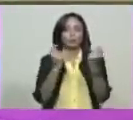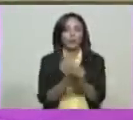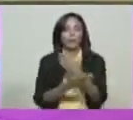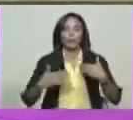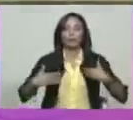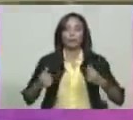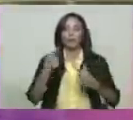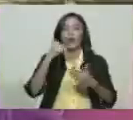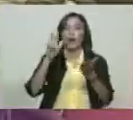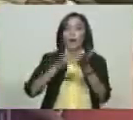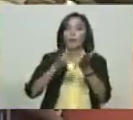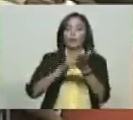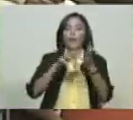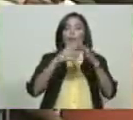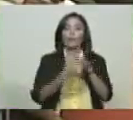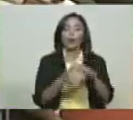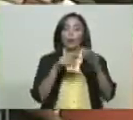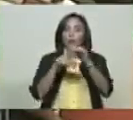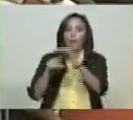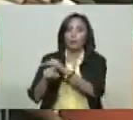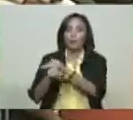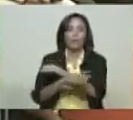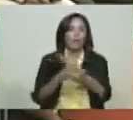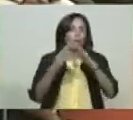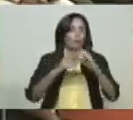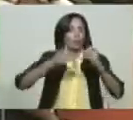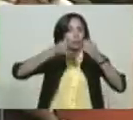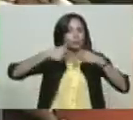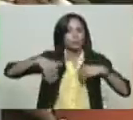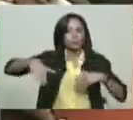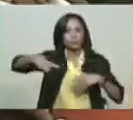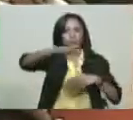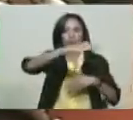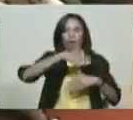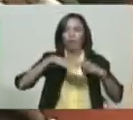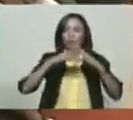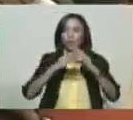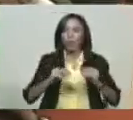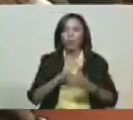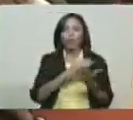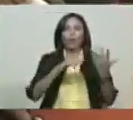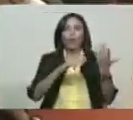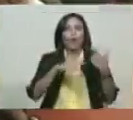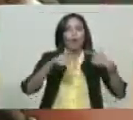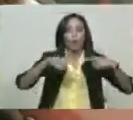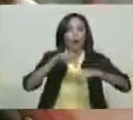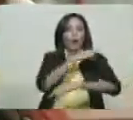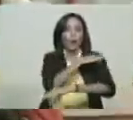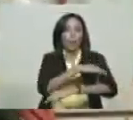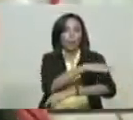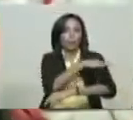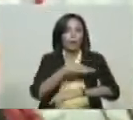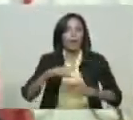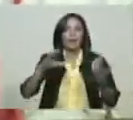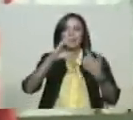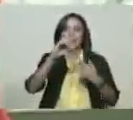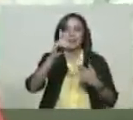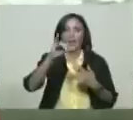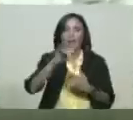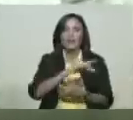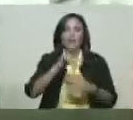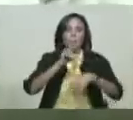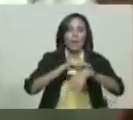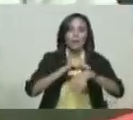plan que ha aprobado a Barrio Dentro y toda la expansión que vamos a tener en los ambulatorios, en los médicos, las médicas, en